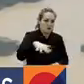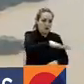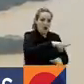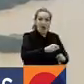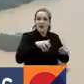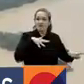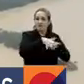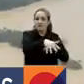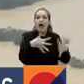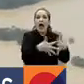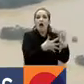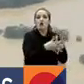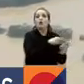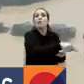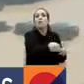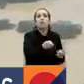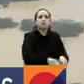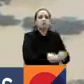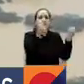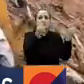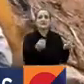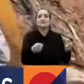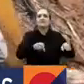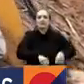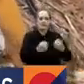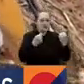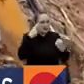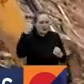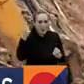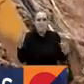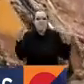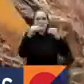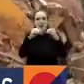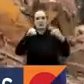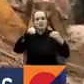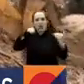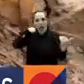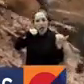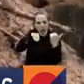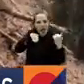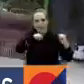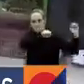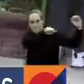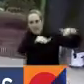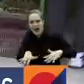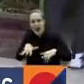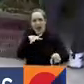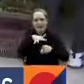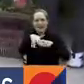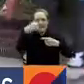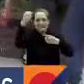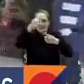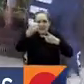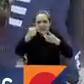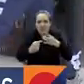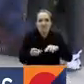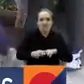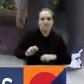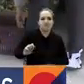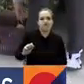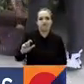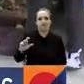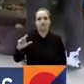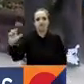arroz. Además de los riesgos por pérdida de las cosechas, los cierres viales por deslizamientos también estarían impactando el precio de la comida.